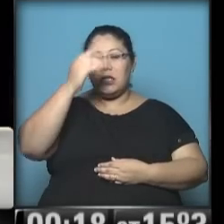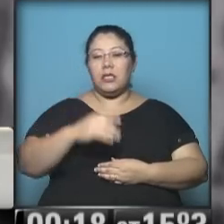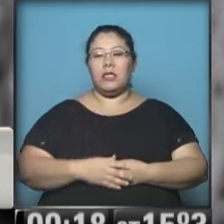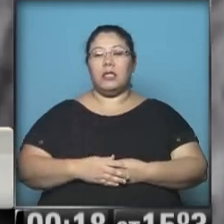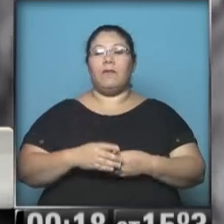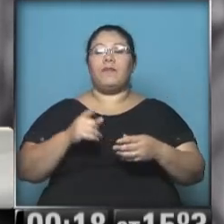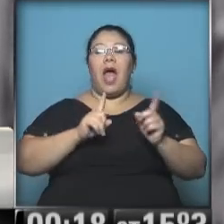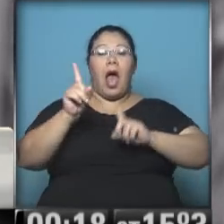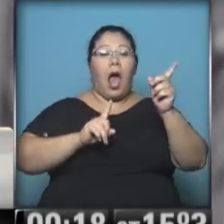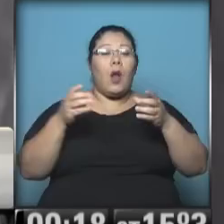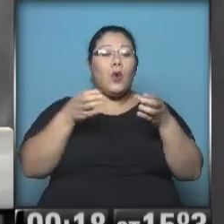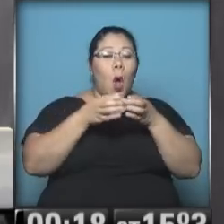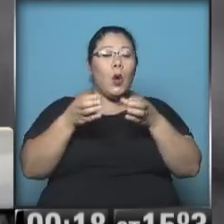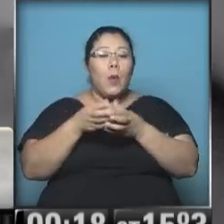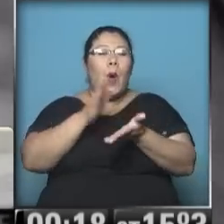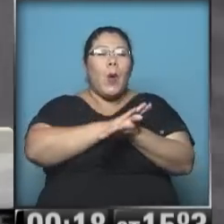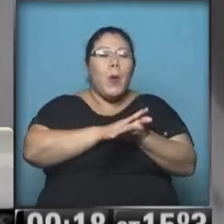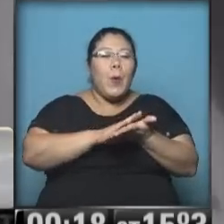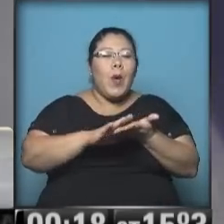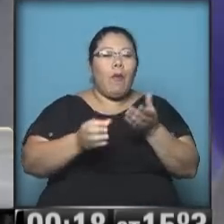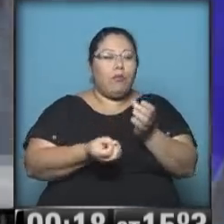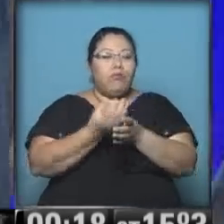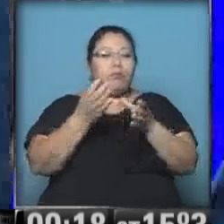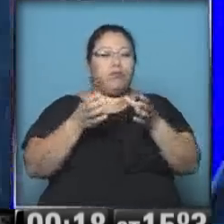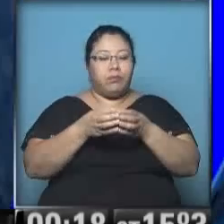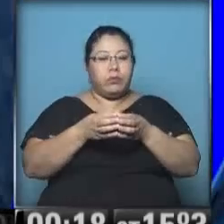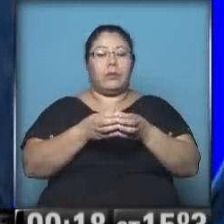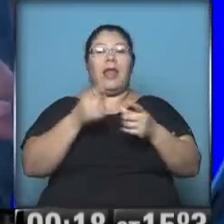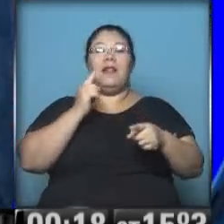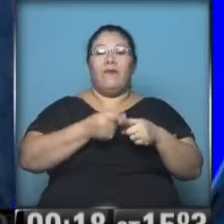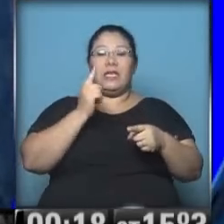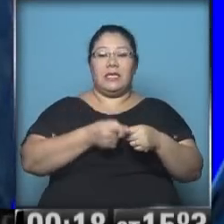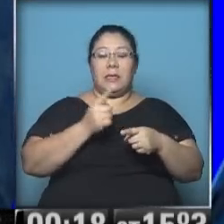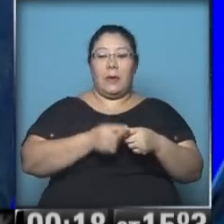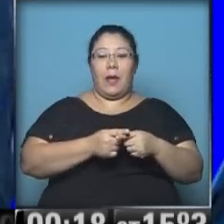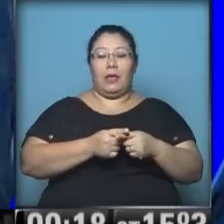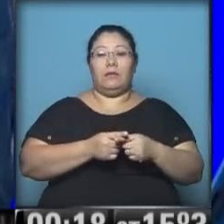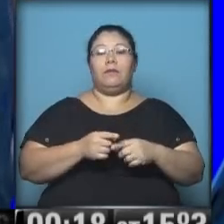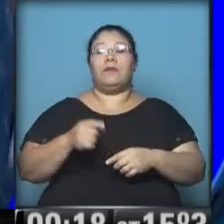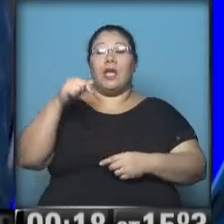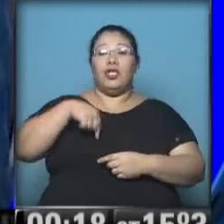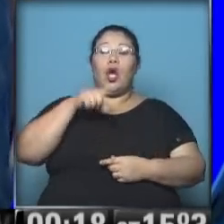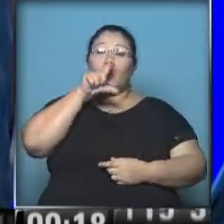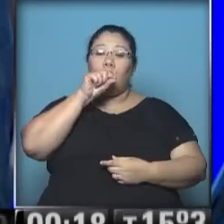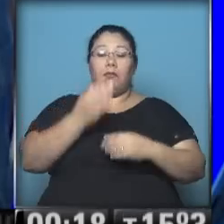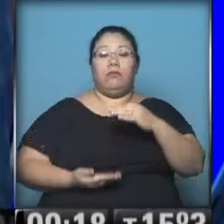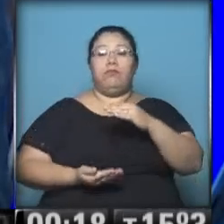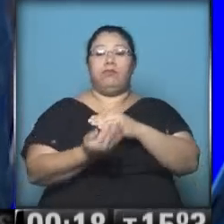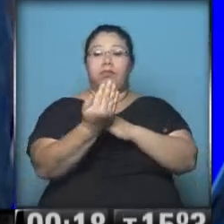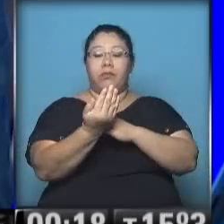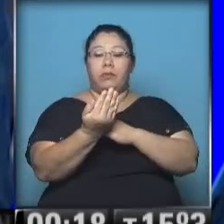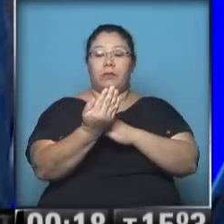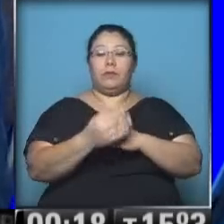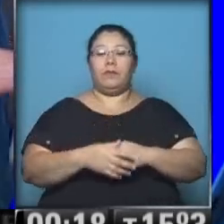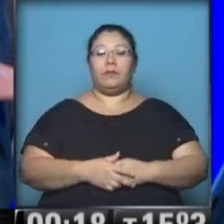teniendo lugar ahí en el escenario de este gran festival que es el Cosquín. Si querés ver la grilla completa, la acabo de tuitear a través de @MaximartinaOK, que es la